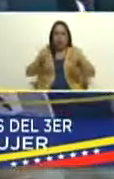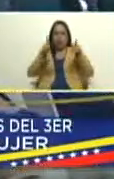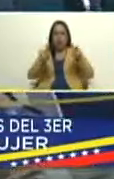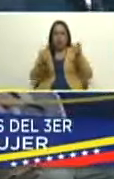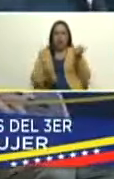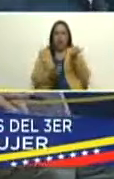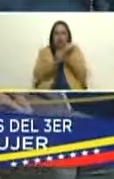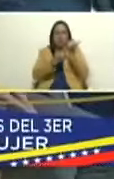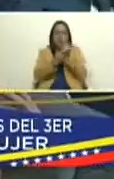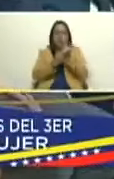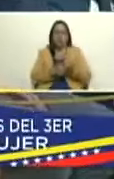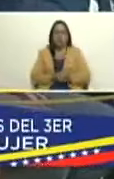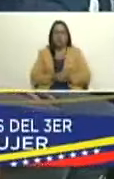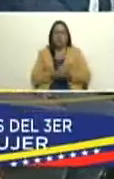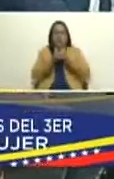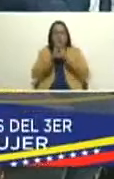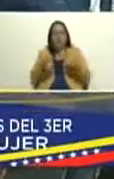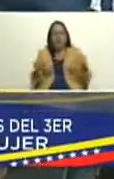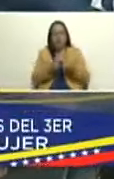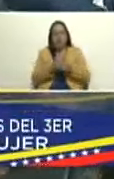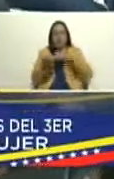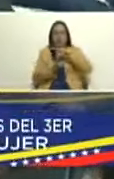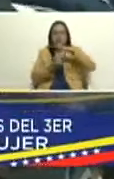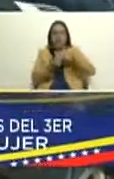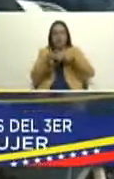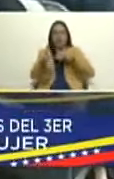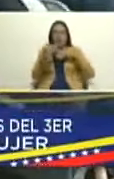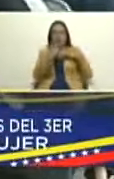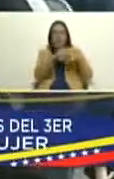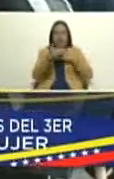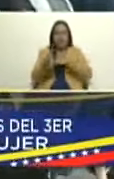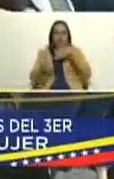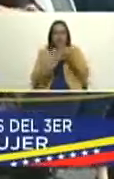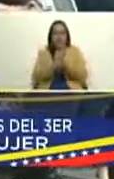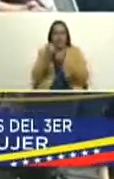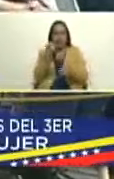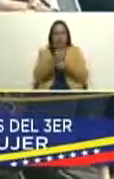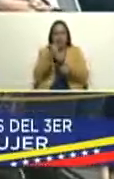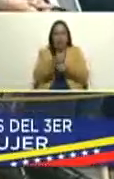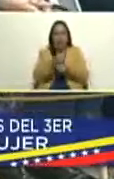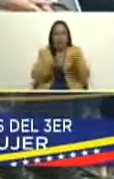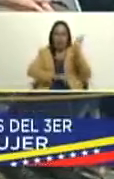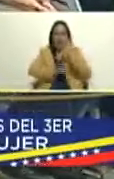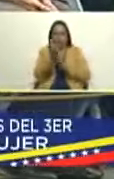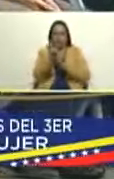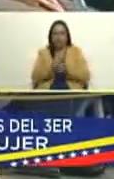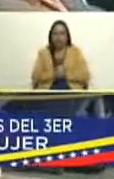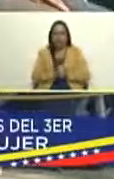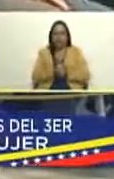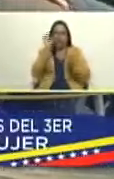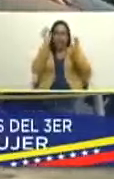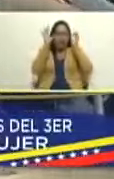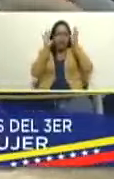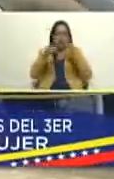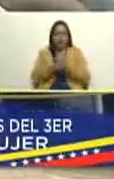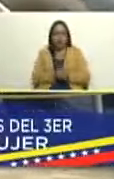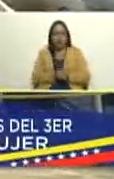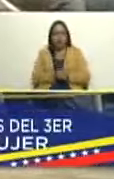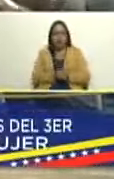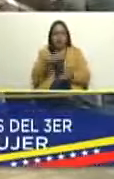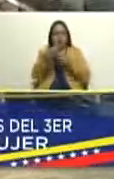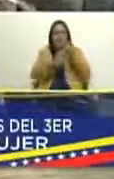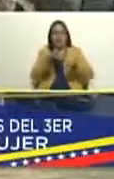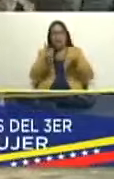apoyo en todas las escalas y niveles de lo que es el trabajo, la producción, la creatividad, la creación,